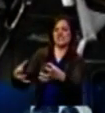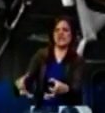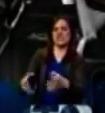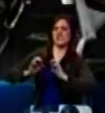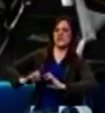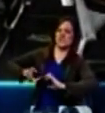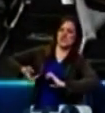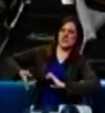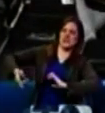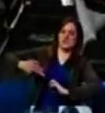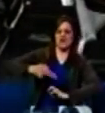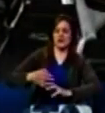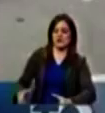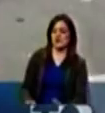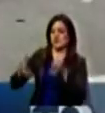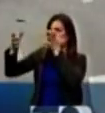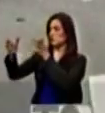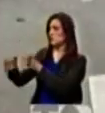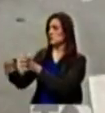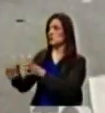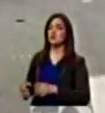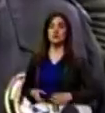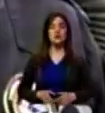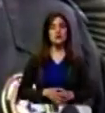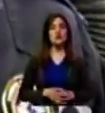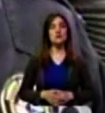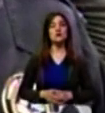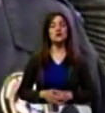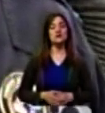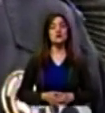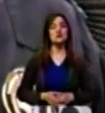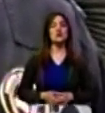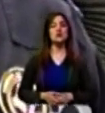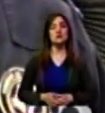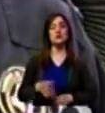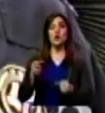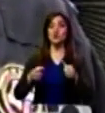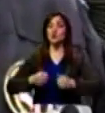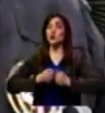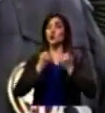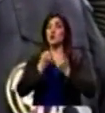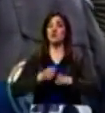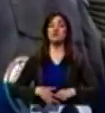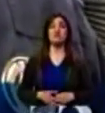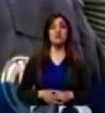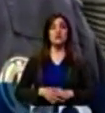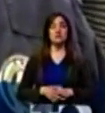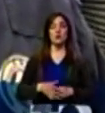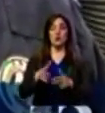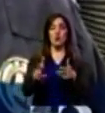los hierros retorcidos el cadáver. Es un estrellamiento, rozamiento y